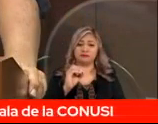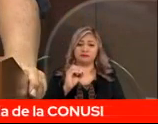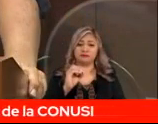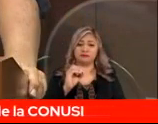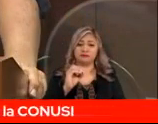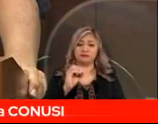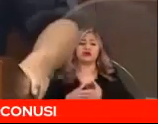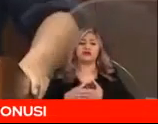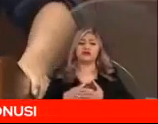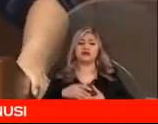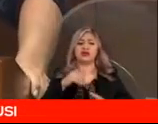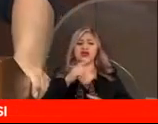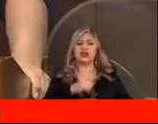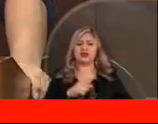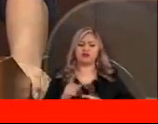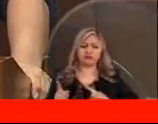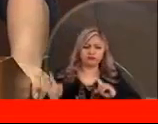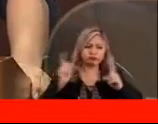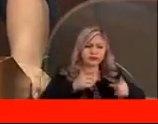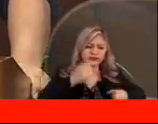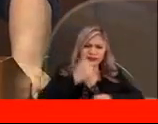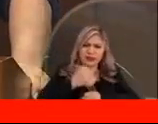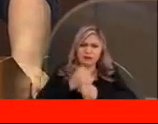montaron a la espalda al pueblo trabajador y a su familia.